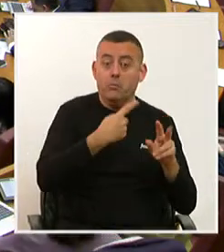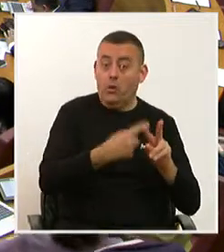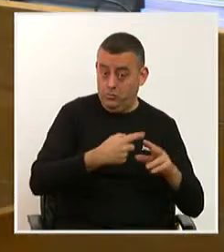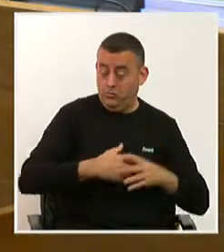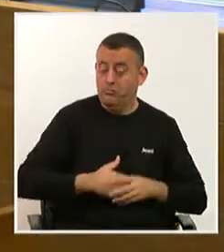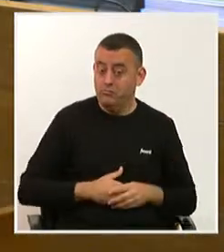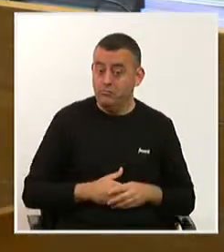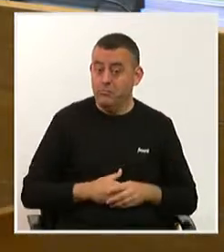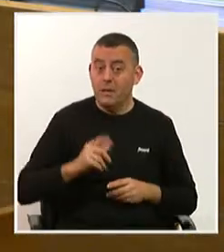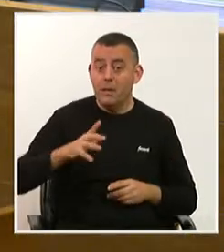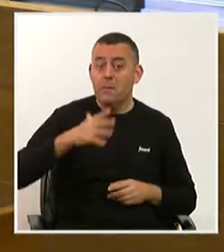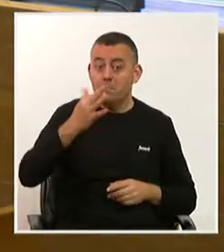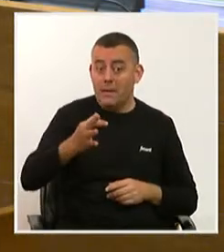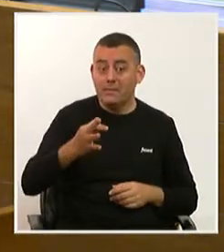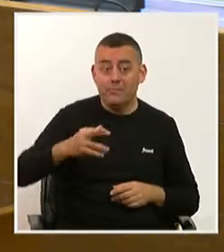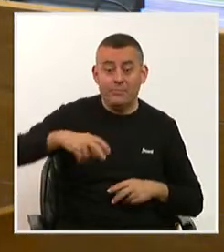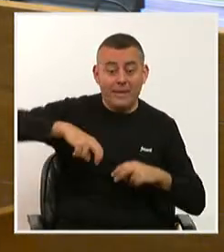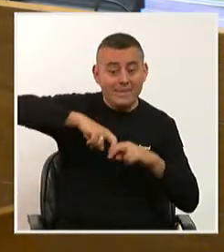fat